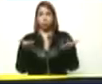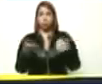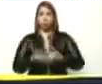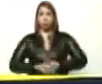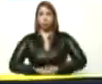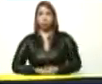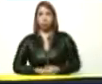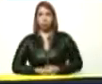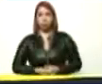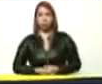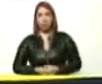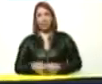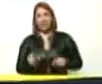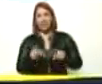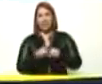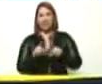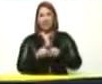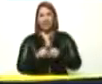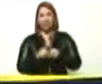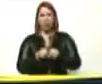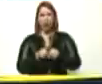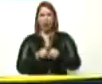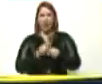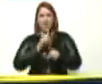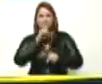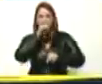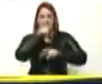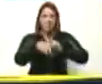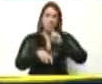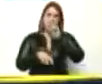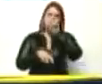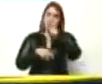como aves, de rapiñas, purulentas,